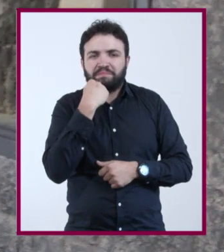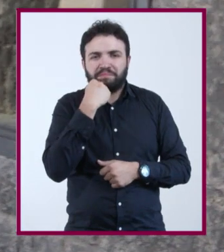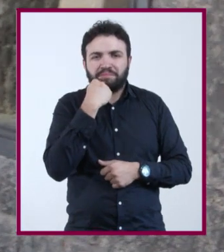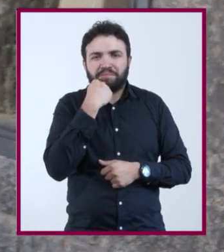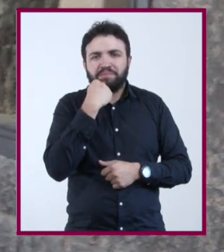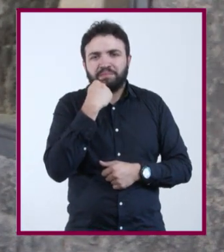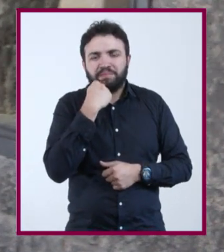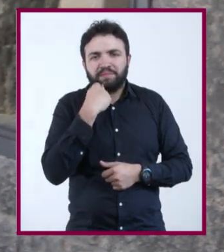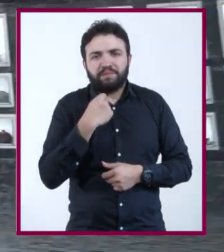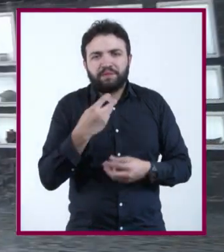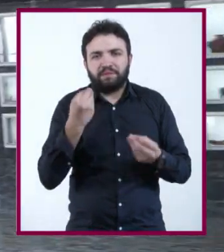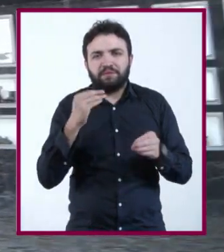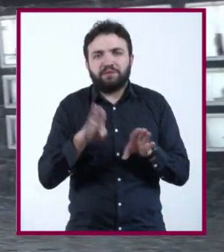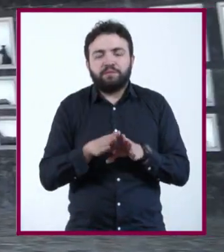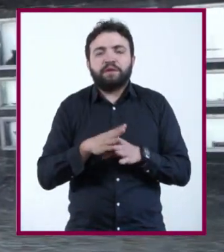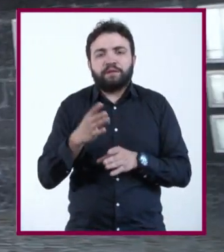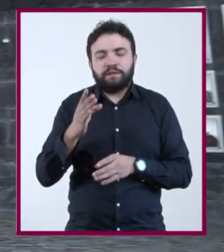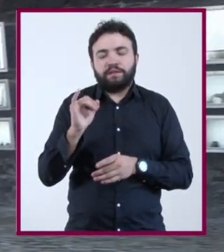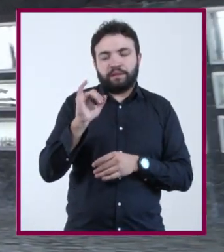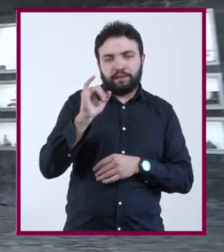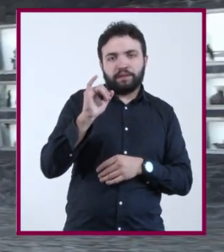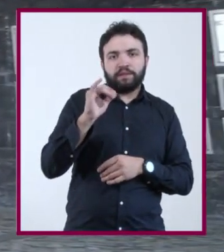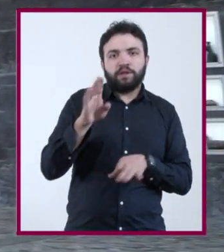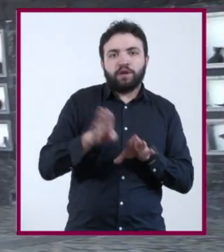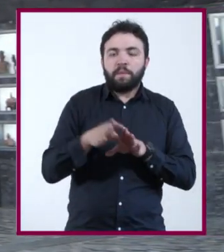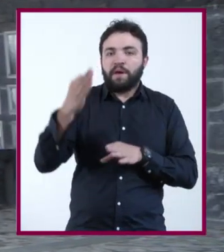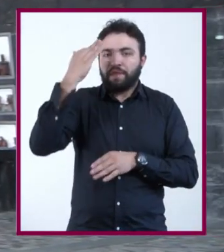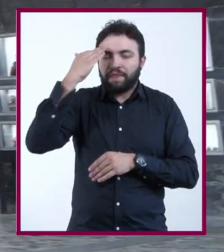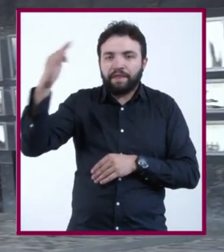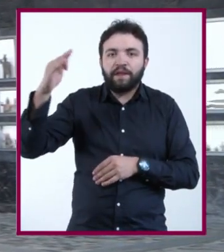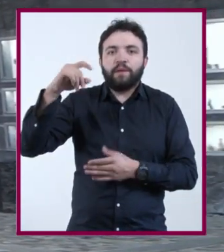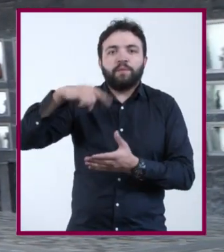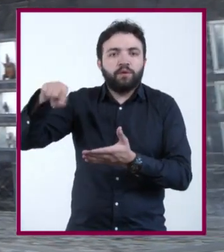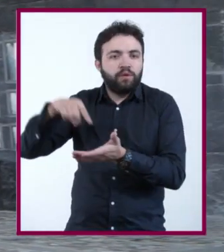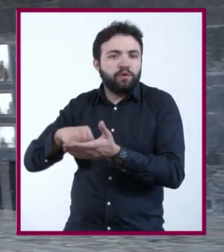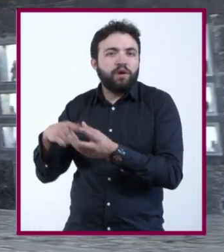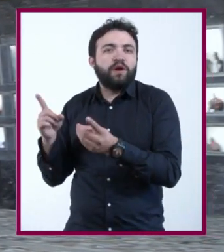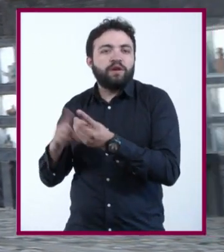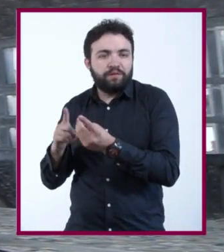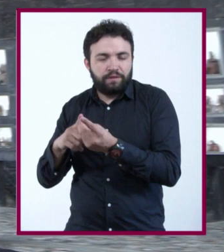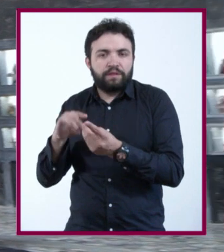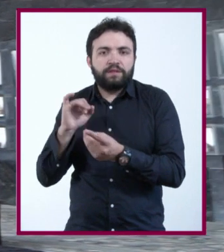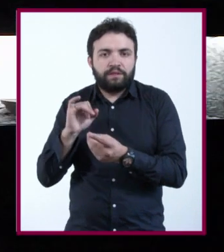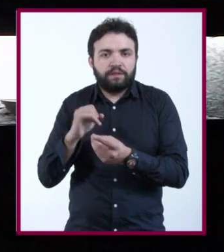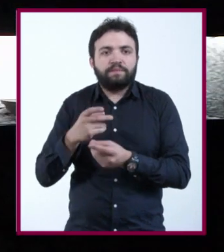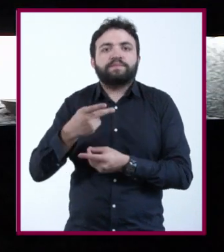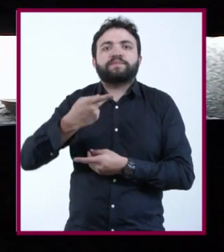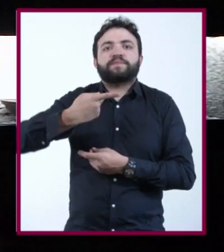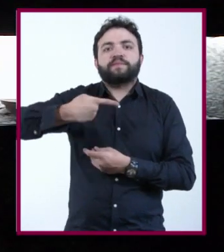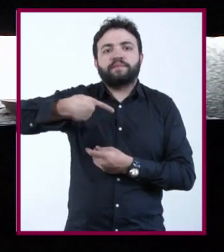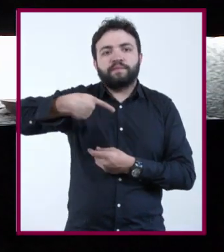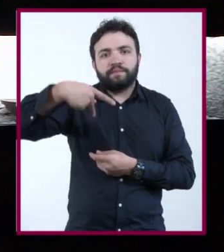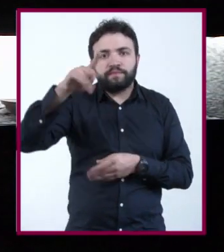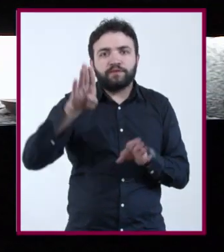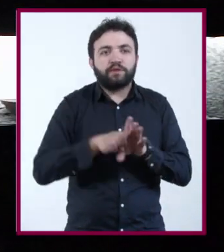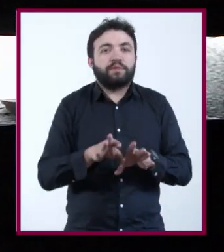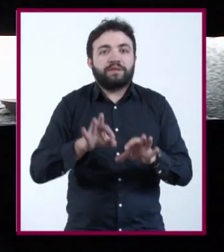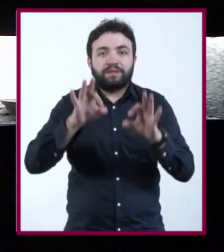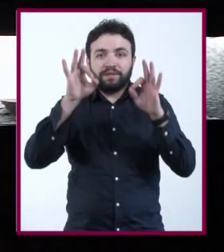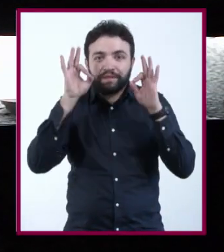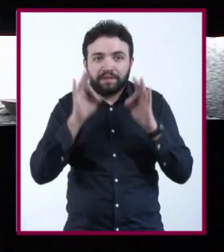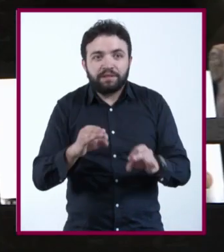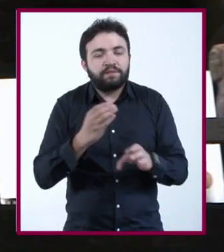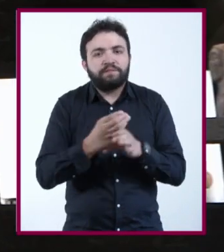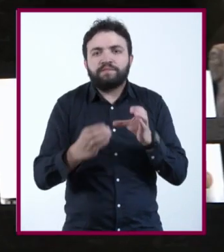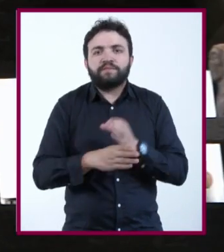tanto, obviamente importa la época, la temporalidad y la región de donde vienen. Sin embargo, era totalmente